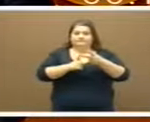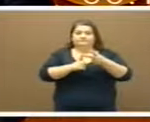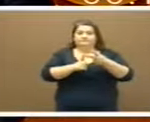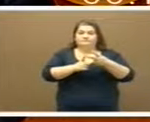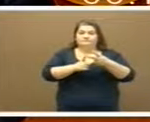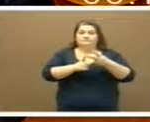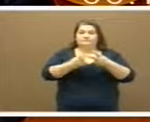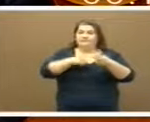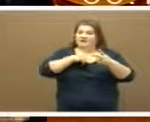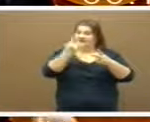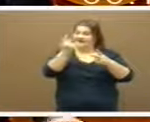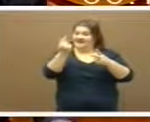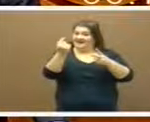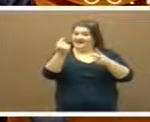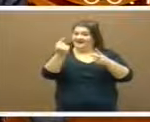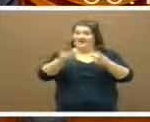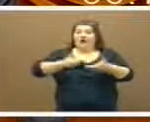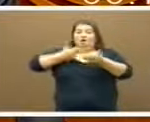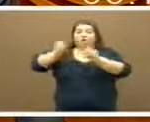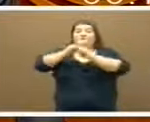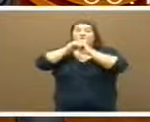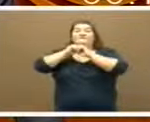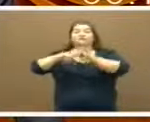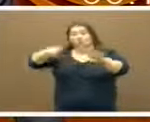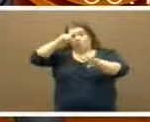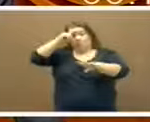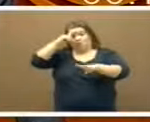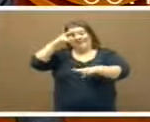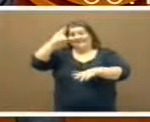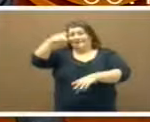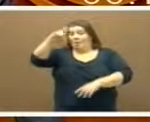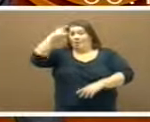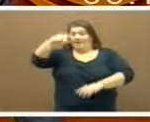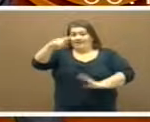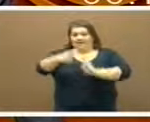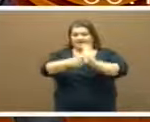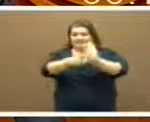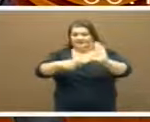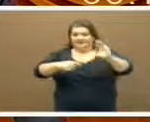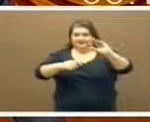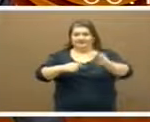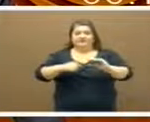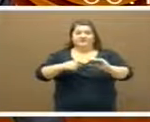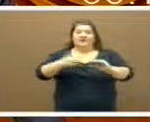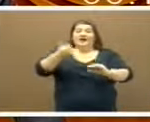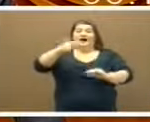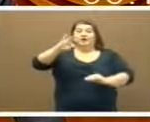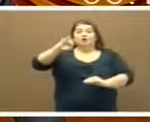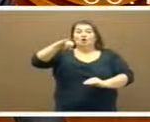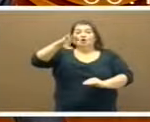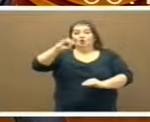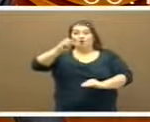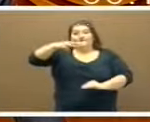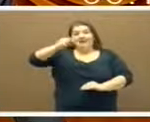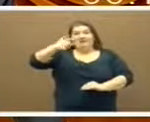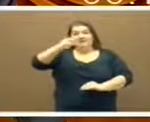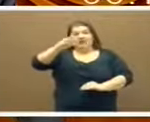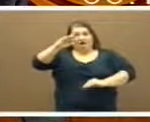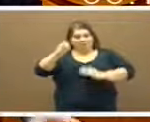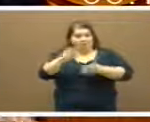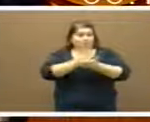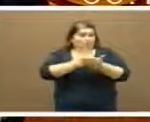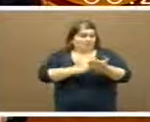quitamos dinero de ayuda a la difusión de la cultura taurina. Antonio Machado, creo que es la mejor definición sobre la cultura que